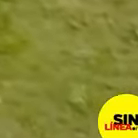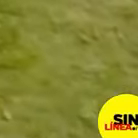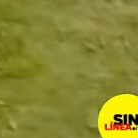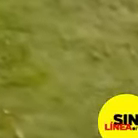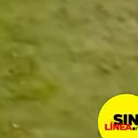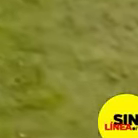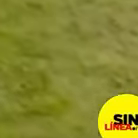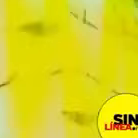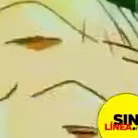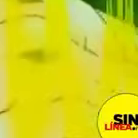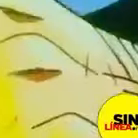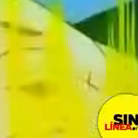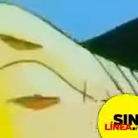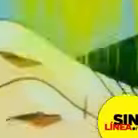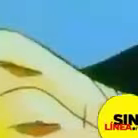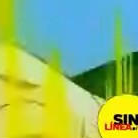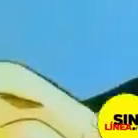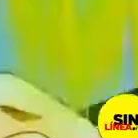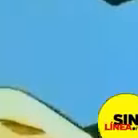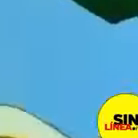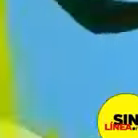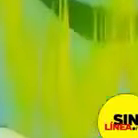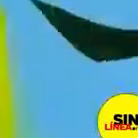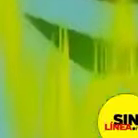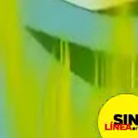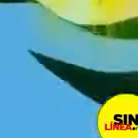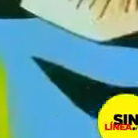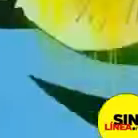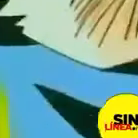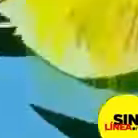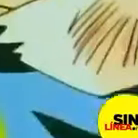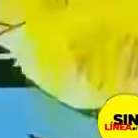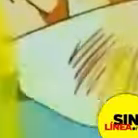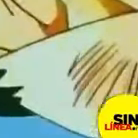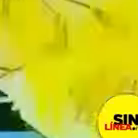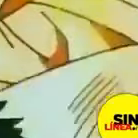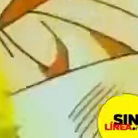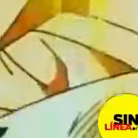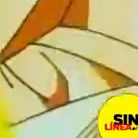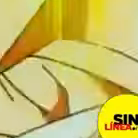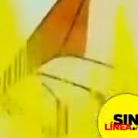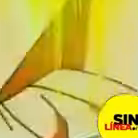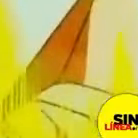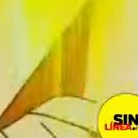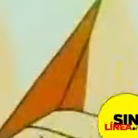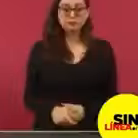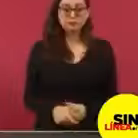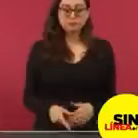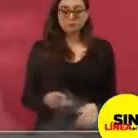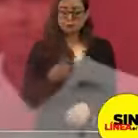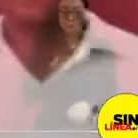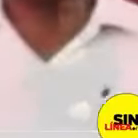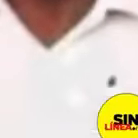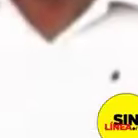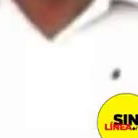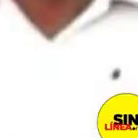machos. Eres un ser increíble. Viste lo mejor de ti y por eso te admiro.